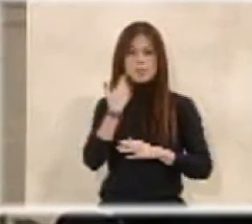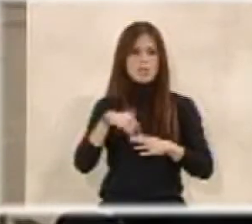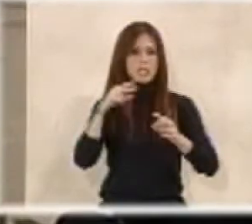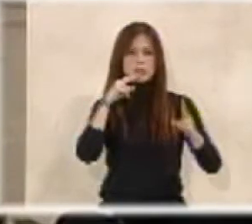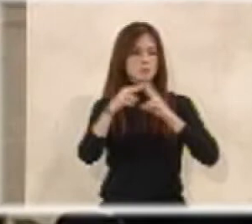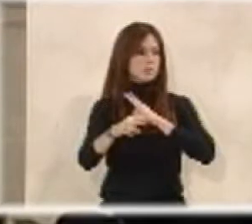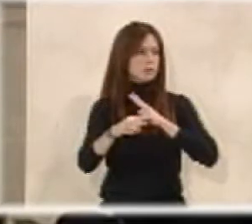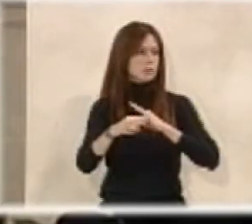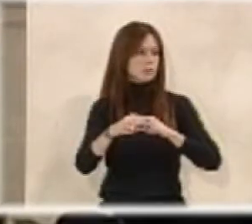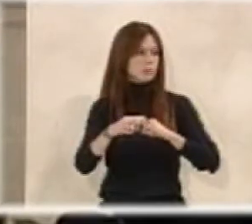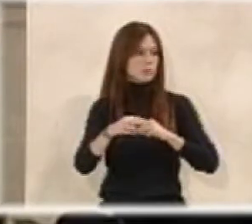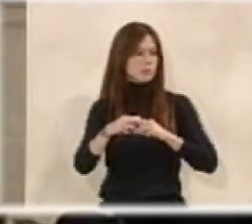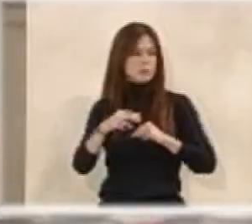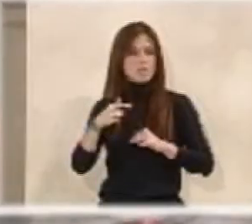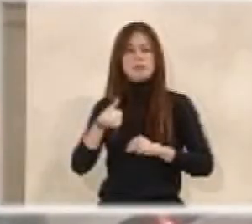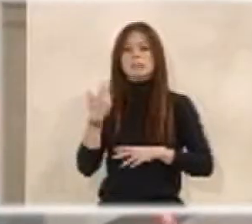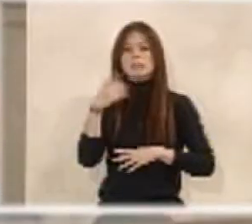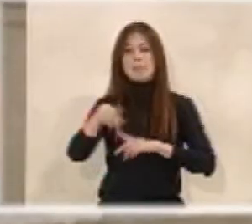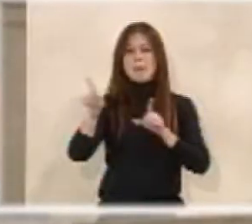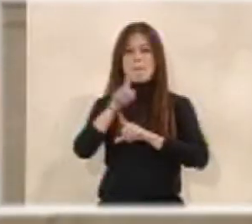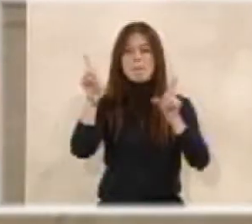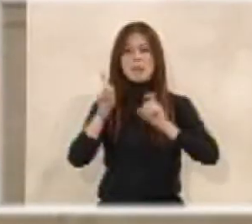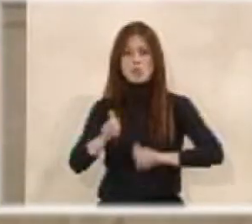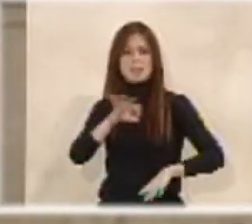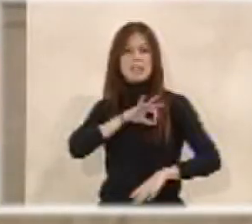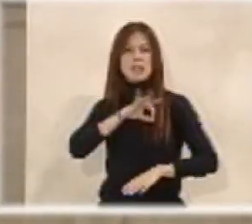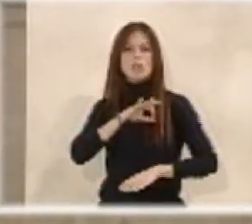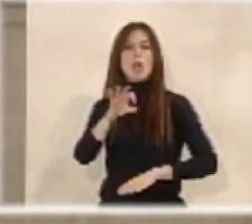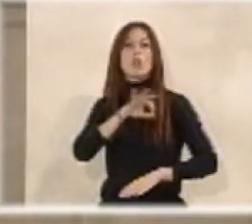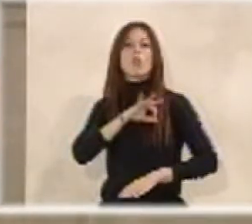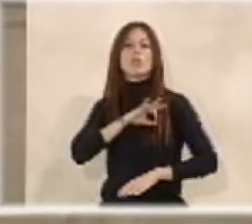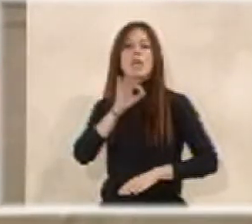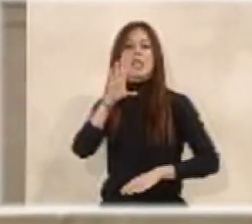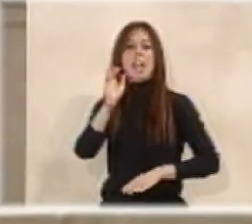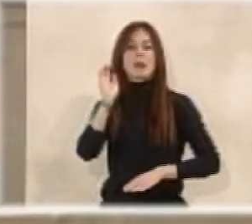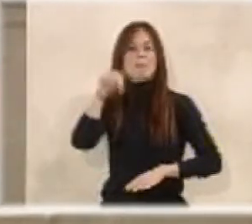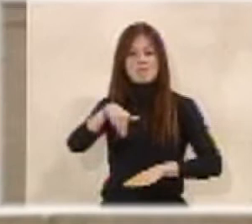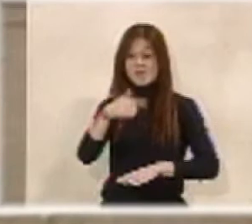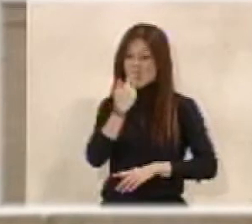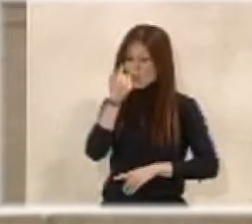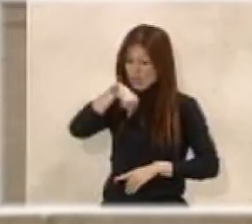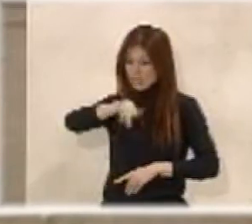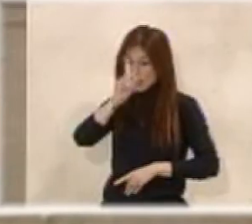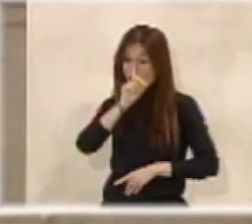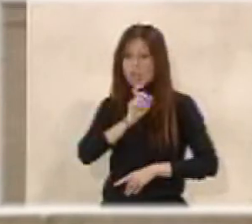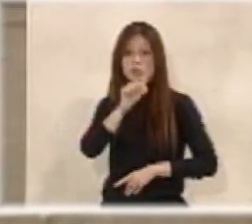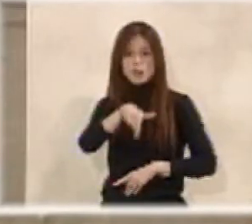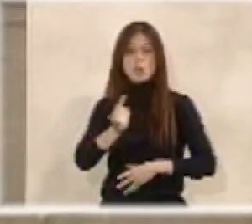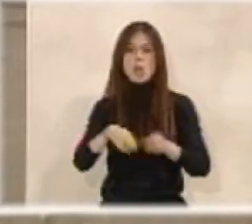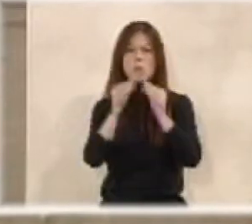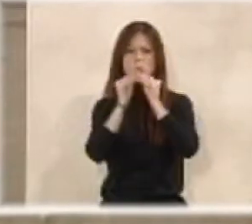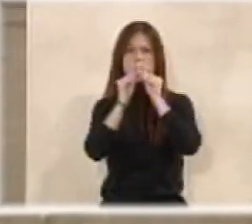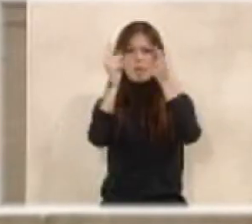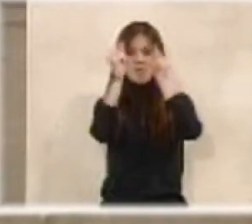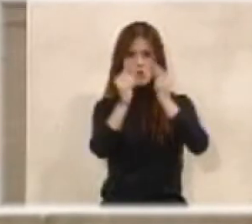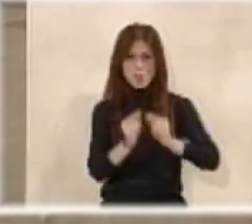respondida con la moción. Y a la pregunta de la señora doña Carmen Guerrero, le digo que este año se ha ejecutado el